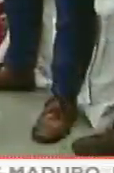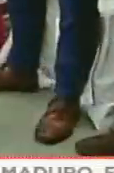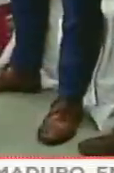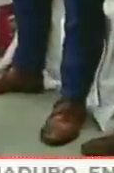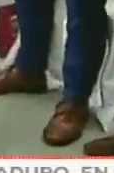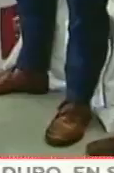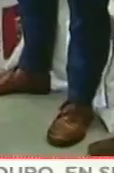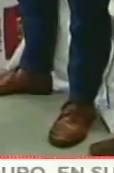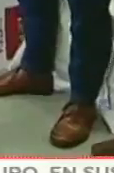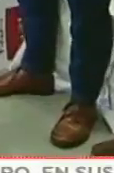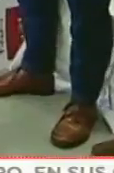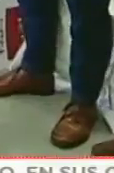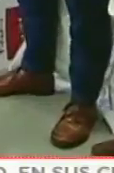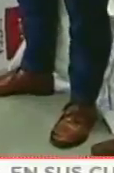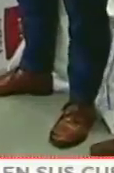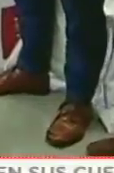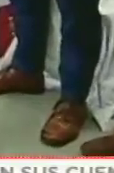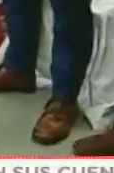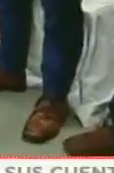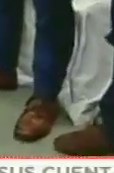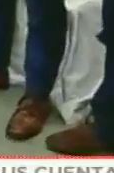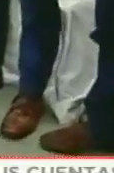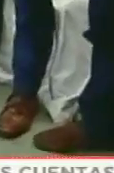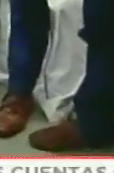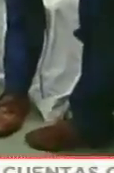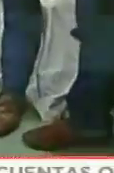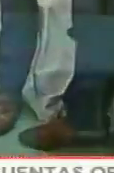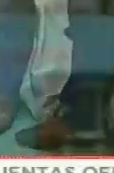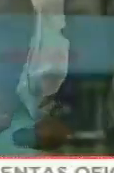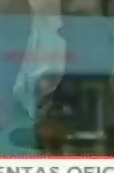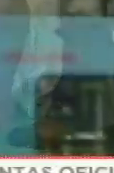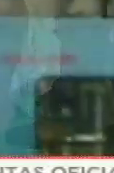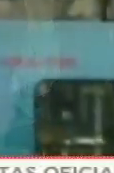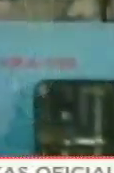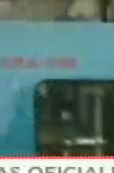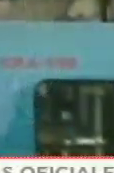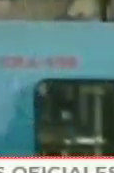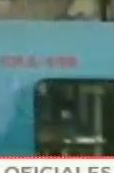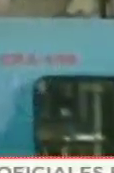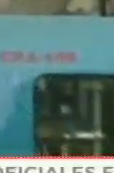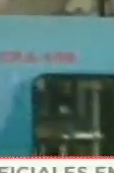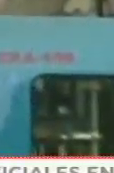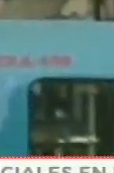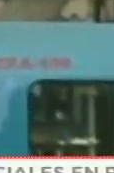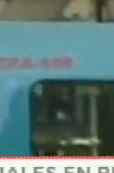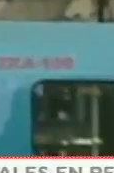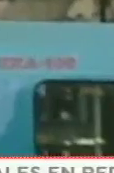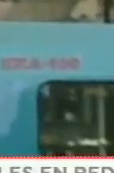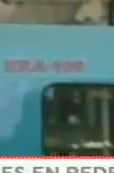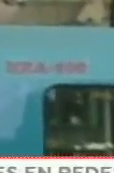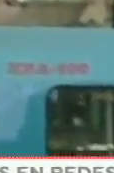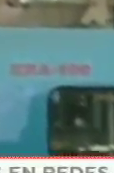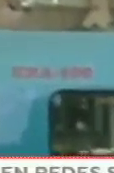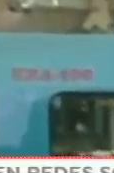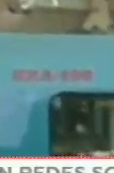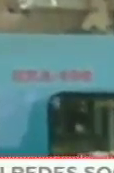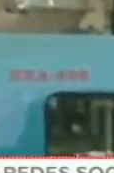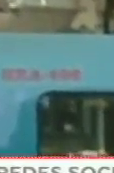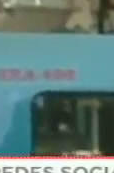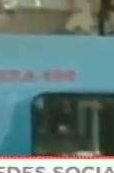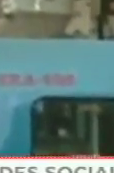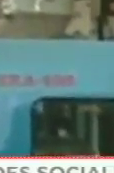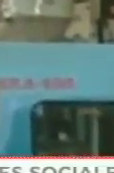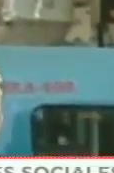Chávez, también que viva Simón. También que viva Simón, viva Nicolás Maduro, viva la revolución.